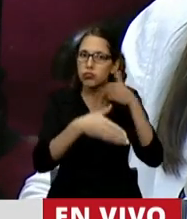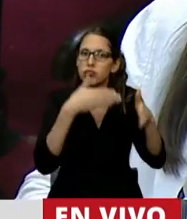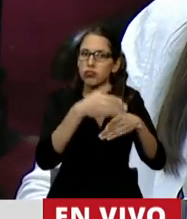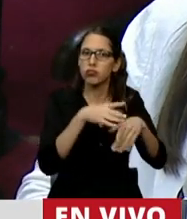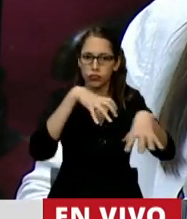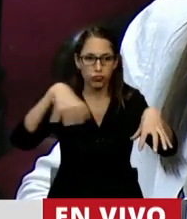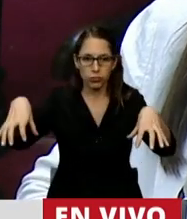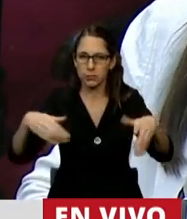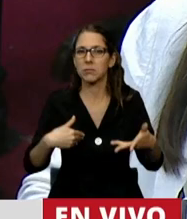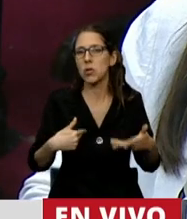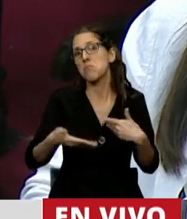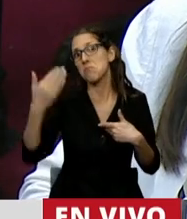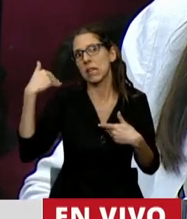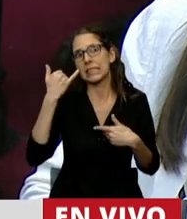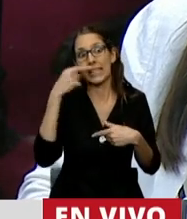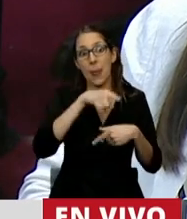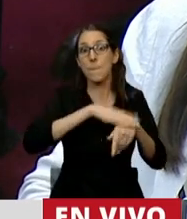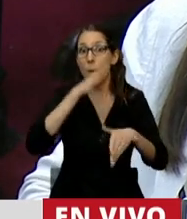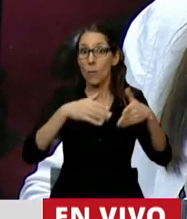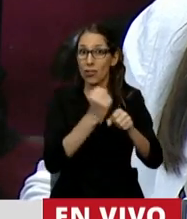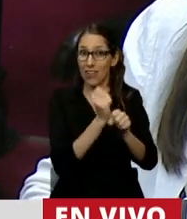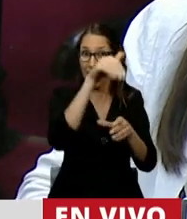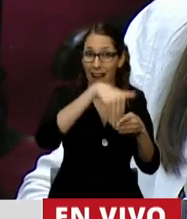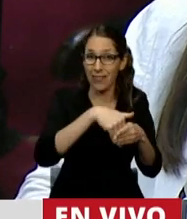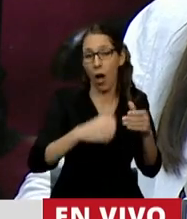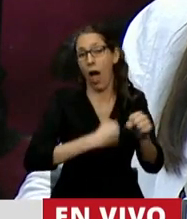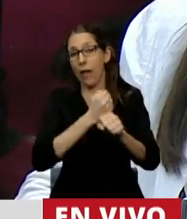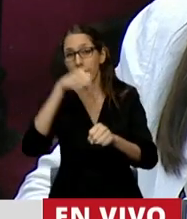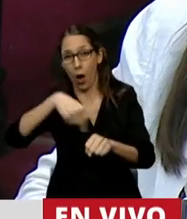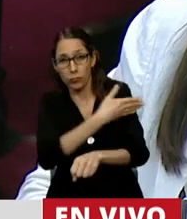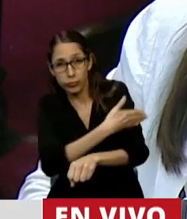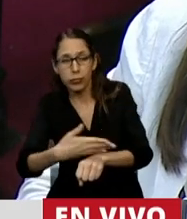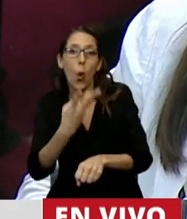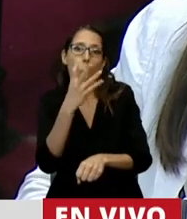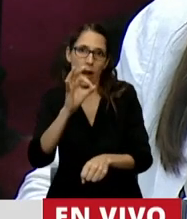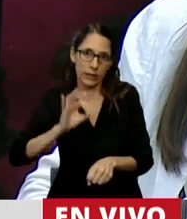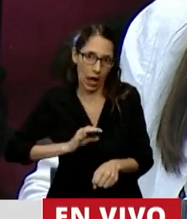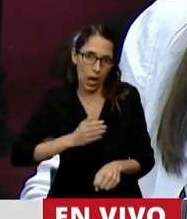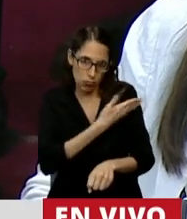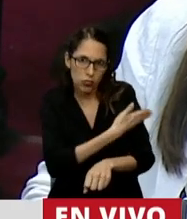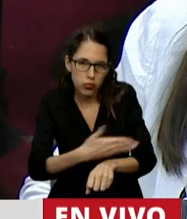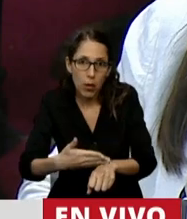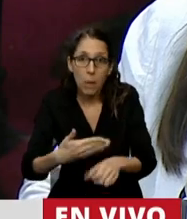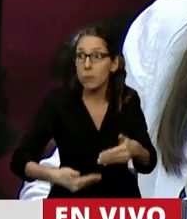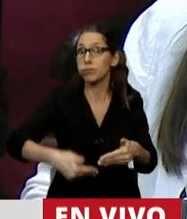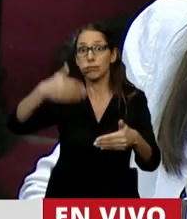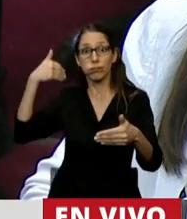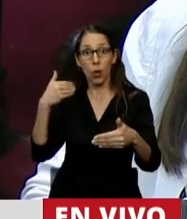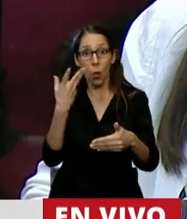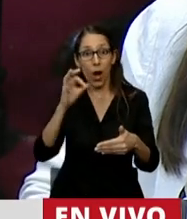jovencita, casi 40 años pasaron desde entonces, porque hace 40 años los abortos se